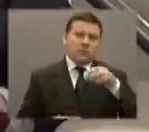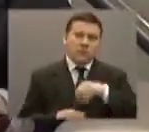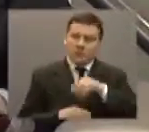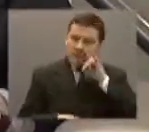autoridades del sector